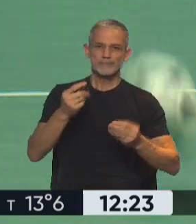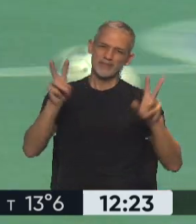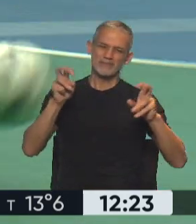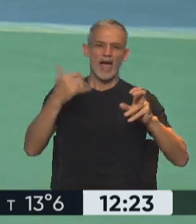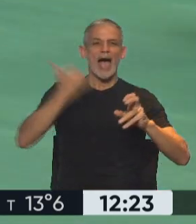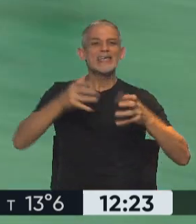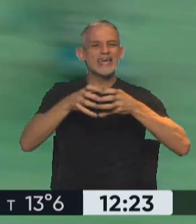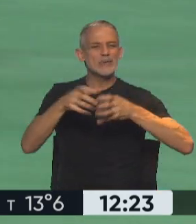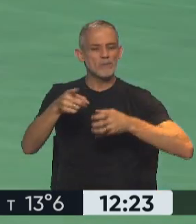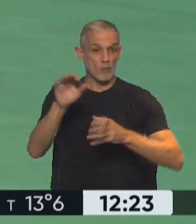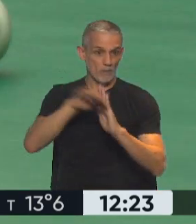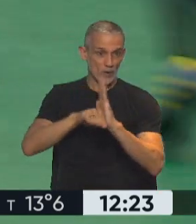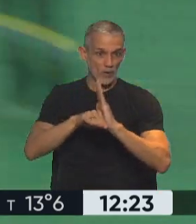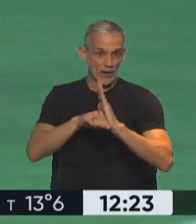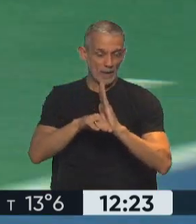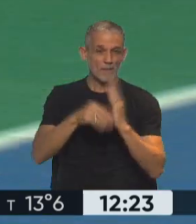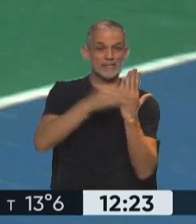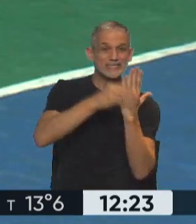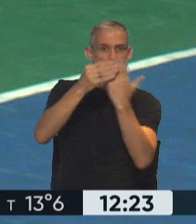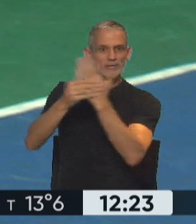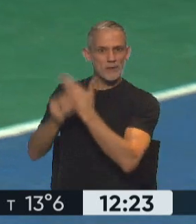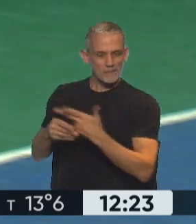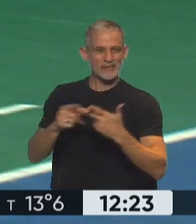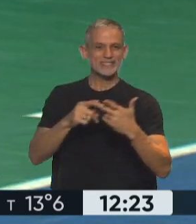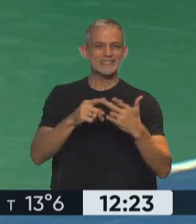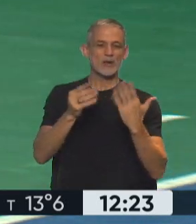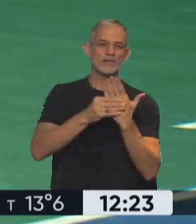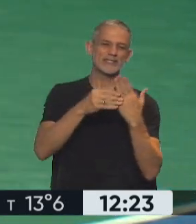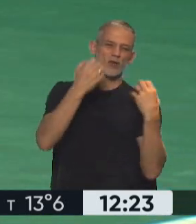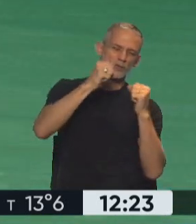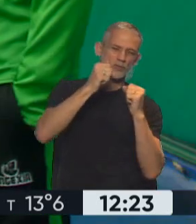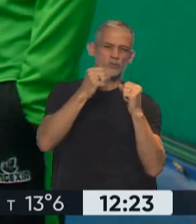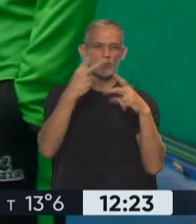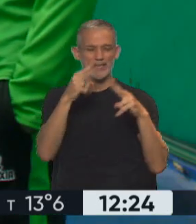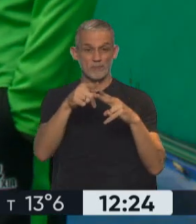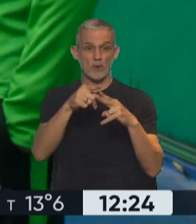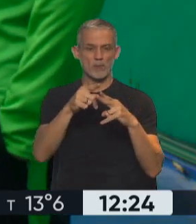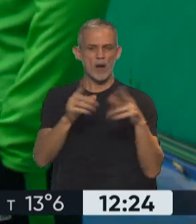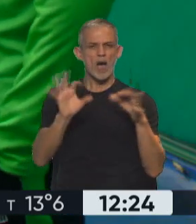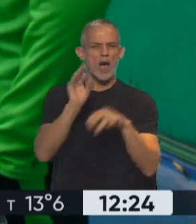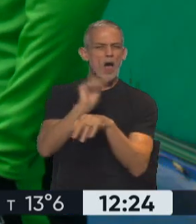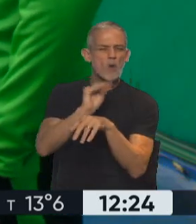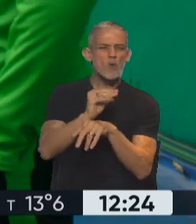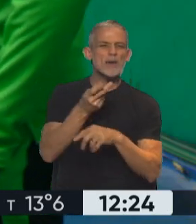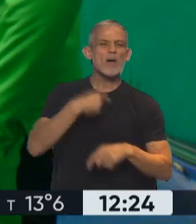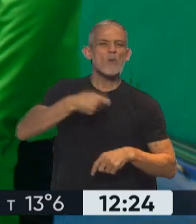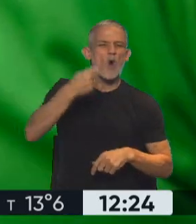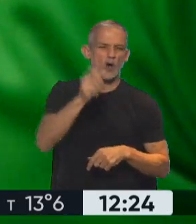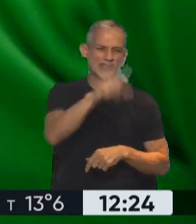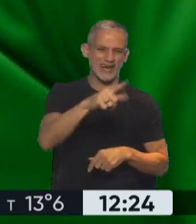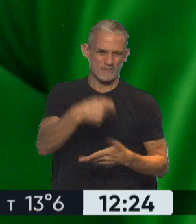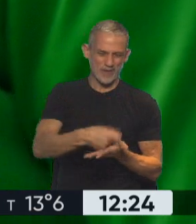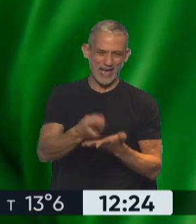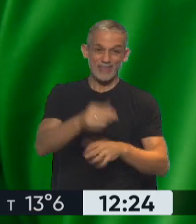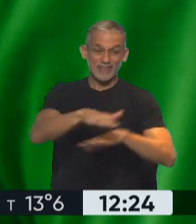vos marcabas, es un programa interministerial a través del cual el Ministerio de Turismo y Deporte de la Nación va a cubrir la cuota deportiva de